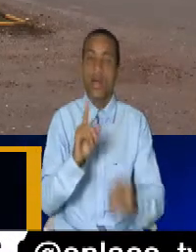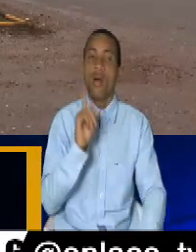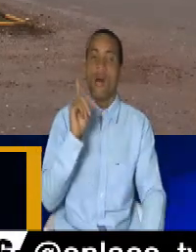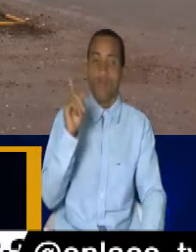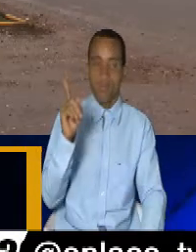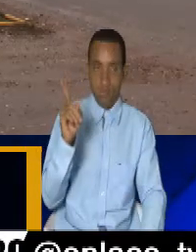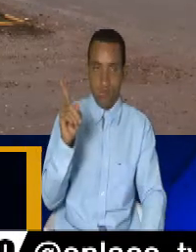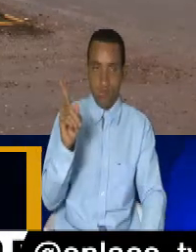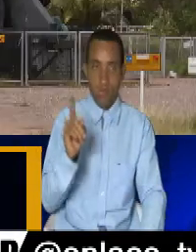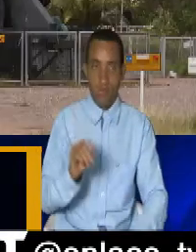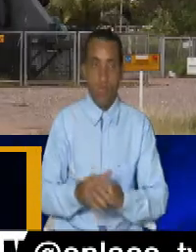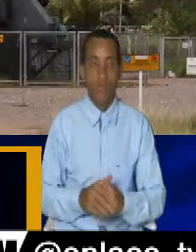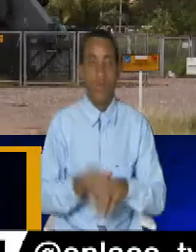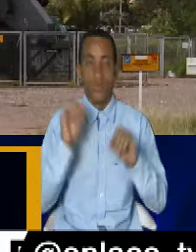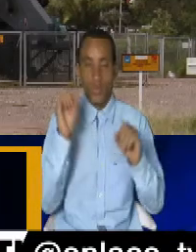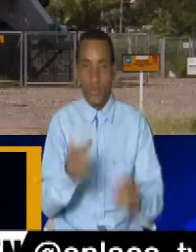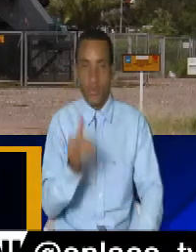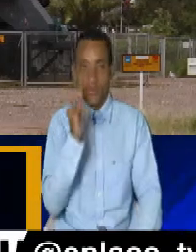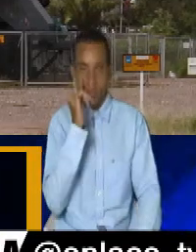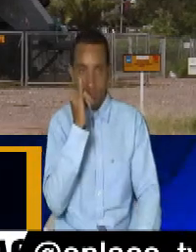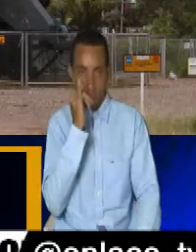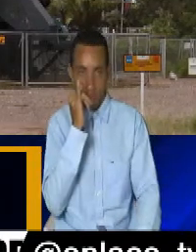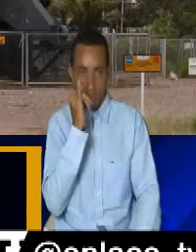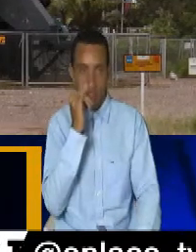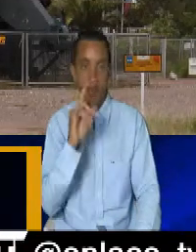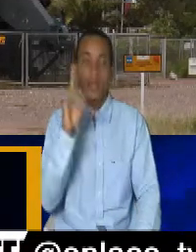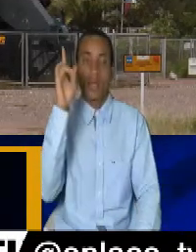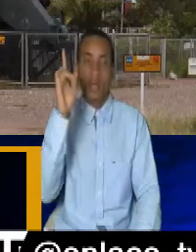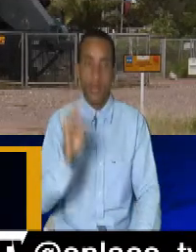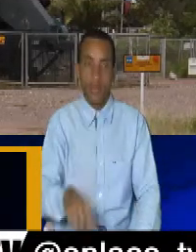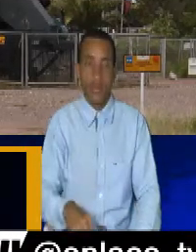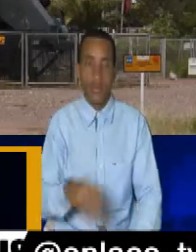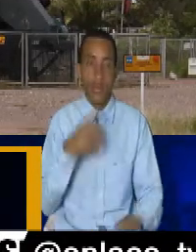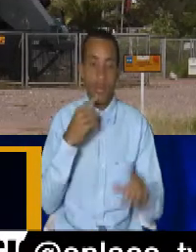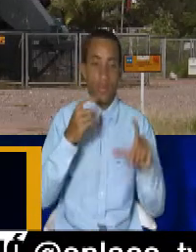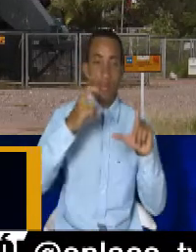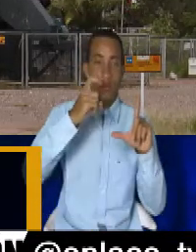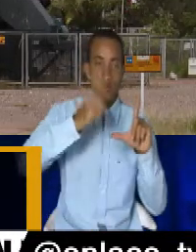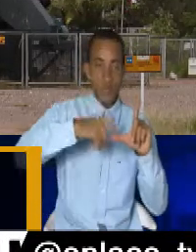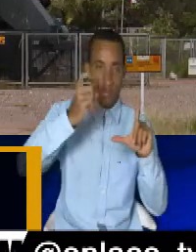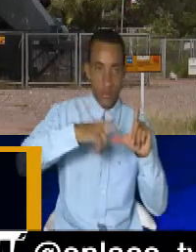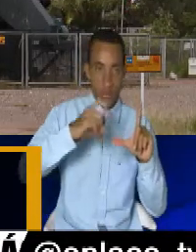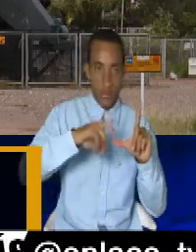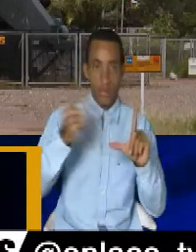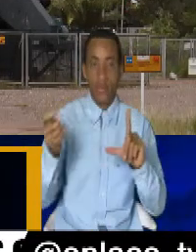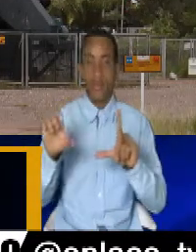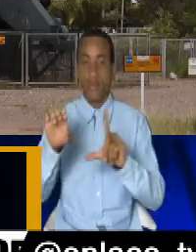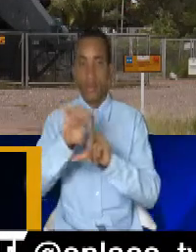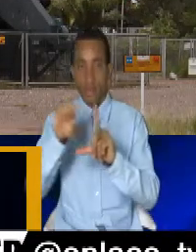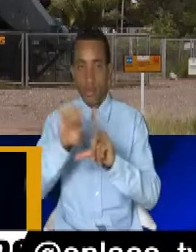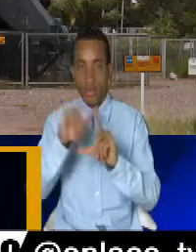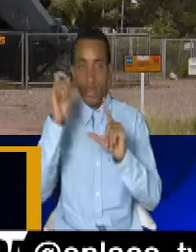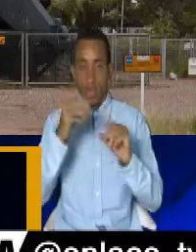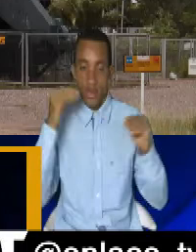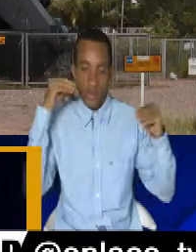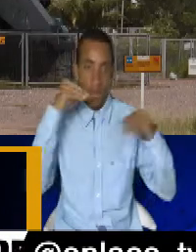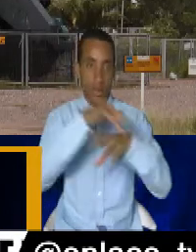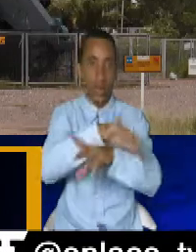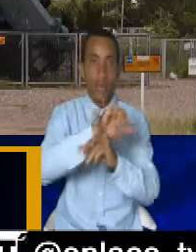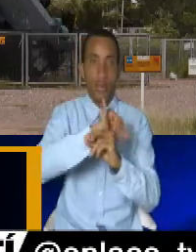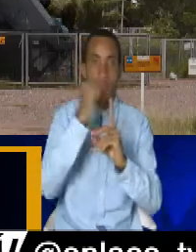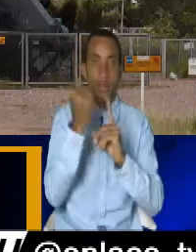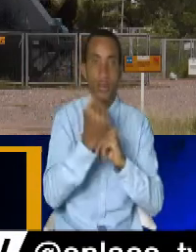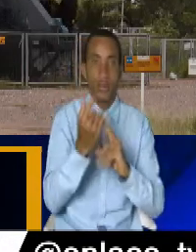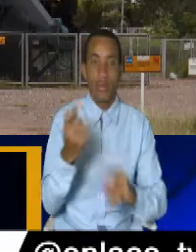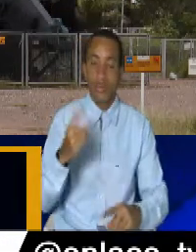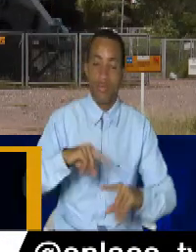y se va a estar televisando a través de los canales Telepetróleo, Enlace Televisión, a través de las redes virtuales. Martín Ravelo, dirigente de la